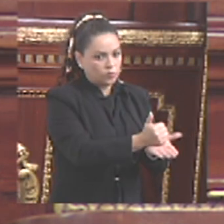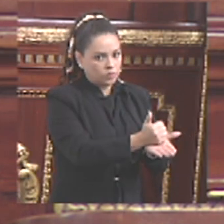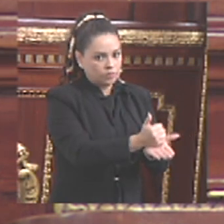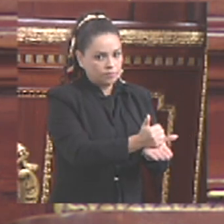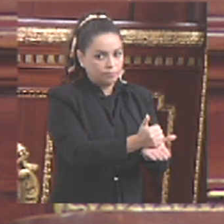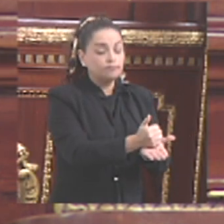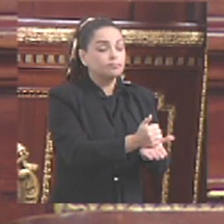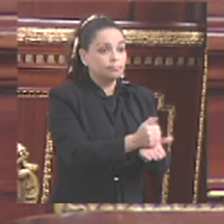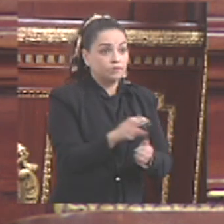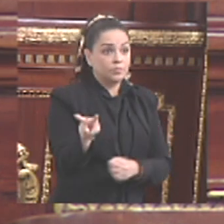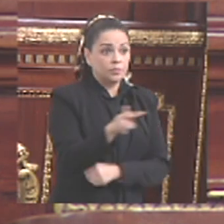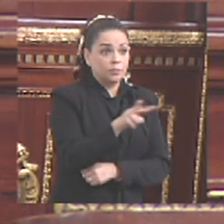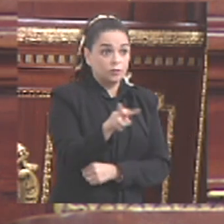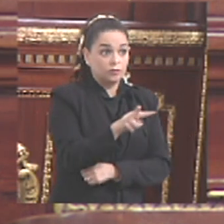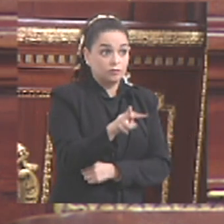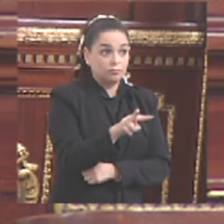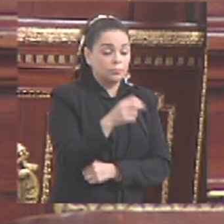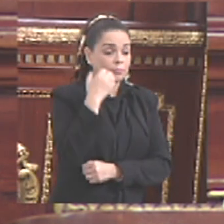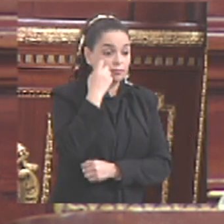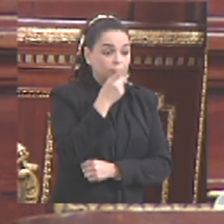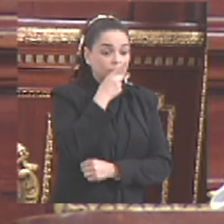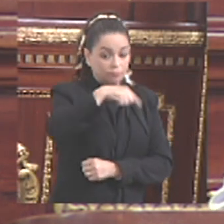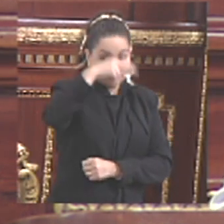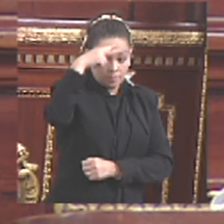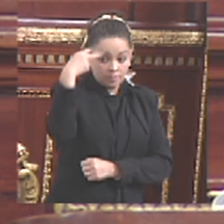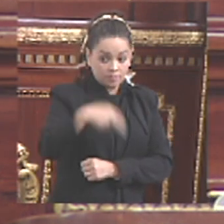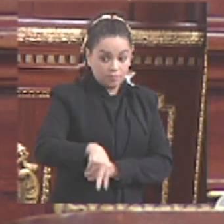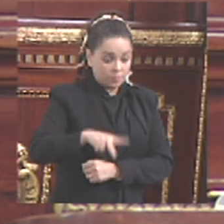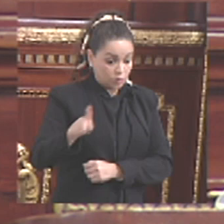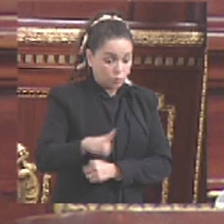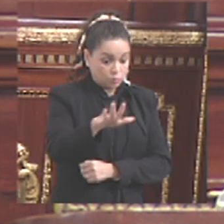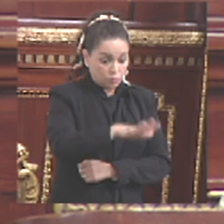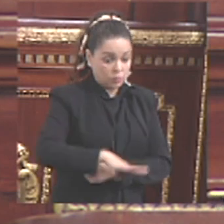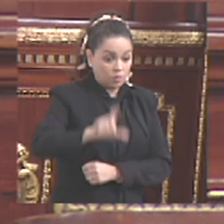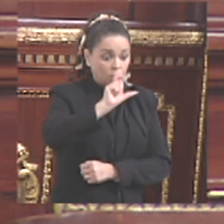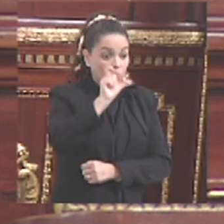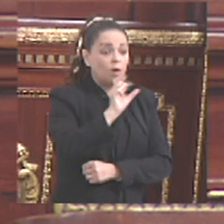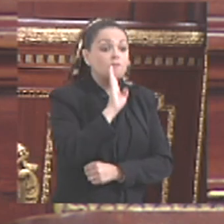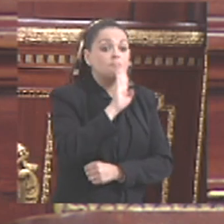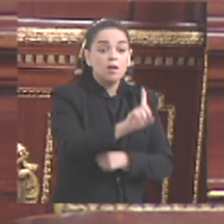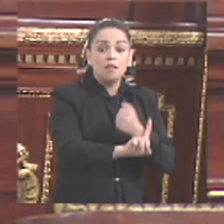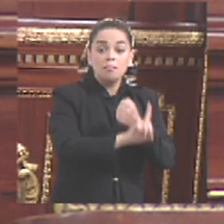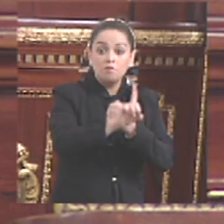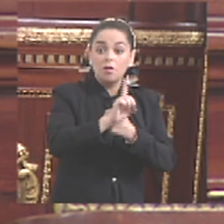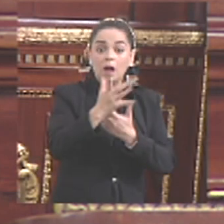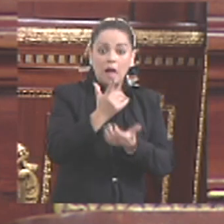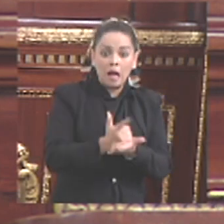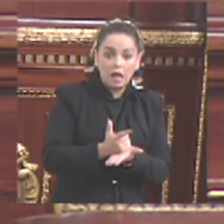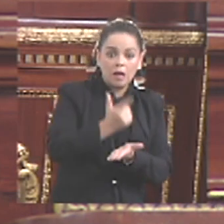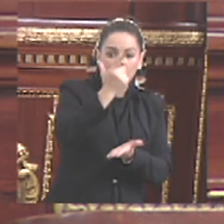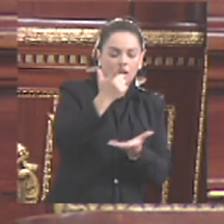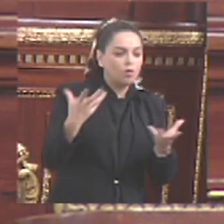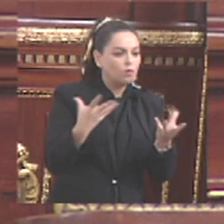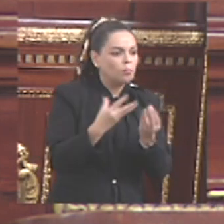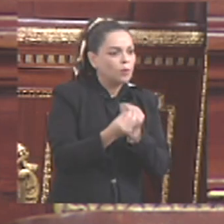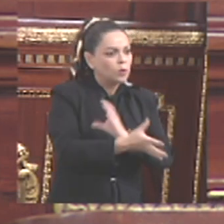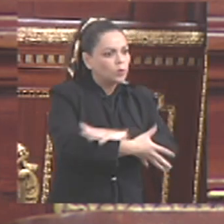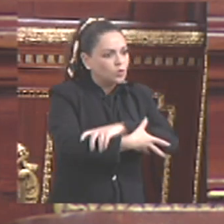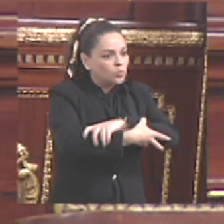cultura solidaria y cooperativa del pueblo mexicano frente a la adversidad. A pesar de la